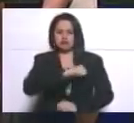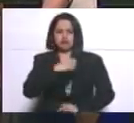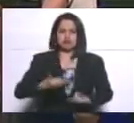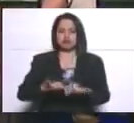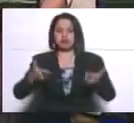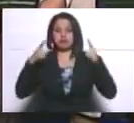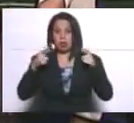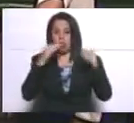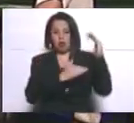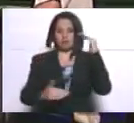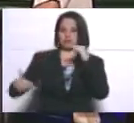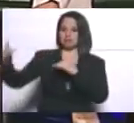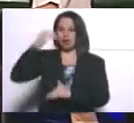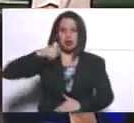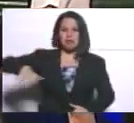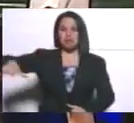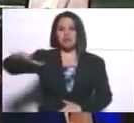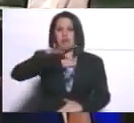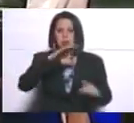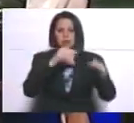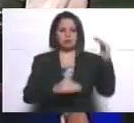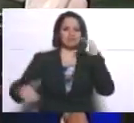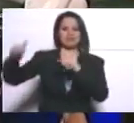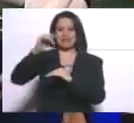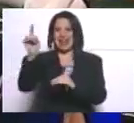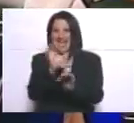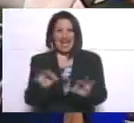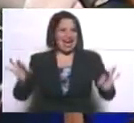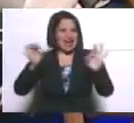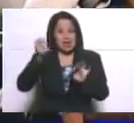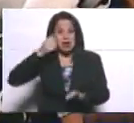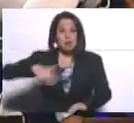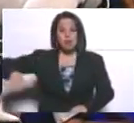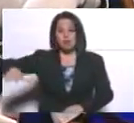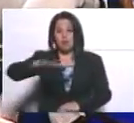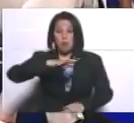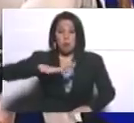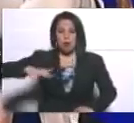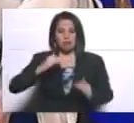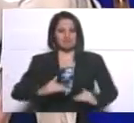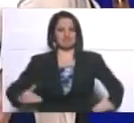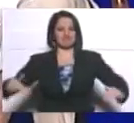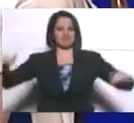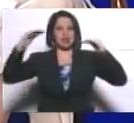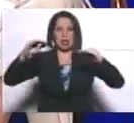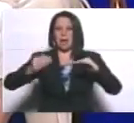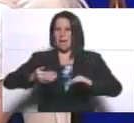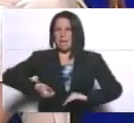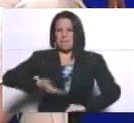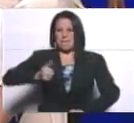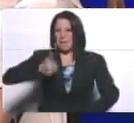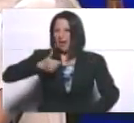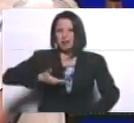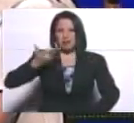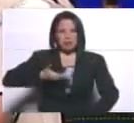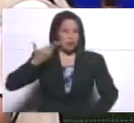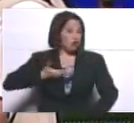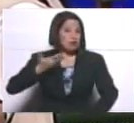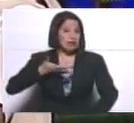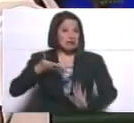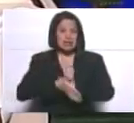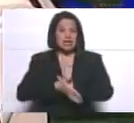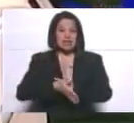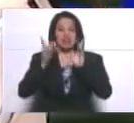superior por encima del pueblo. Y que la soberanía significa la facultad que tiene un pueblo para definir su destino sin